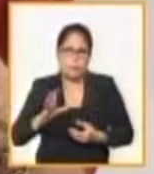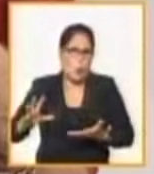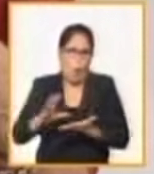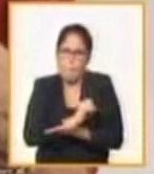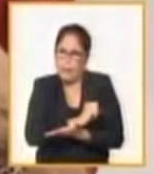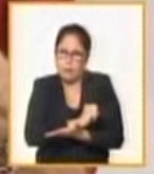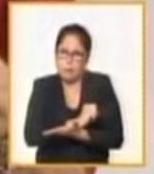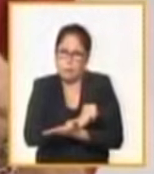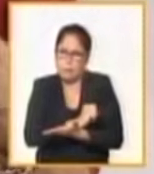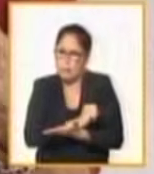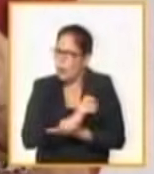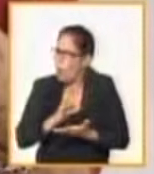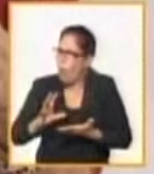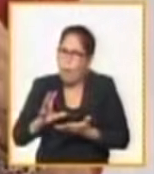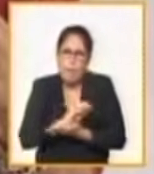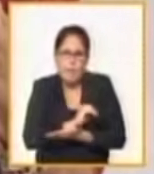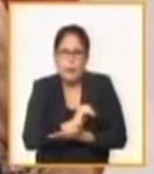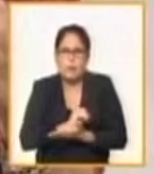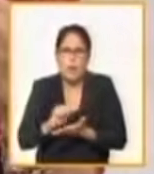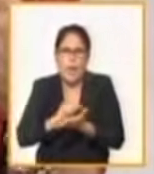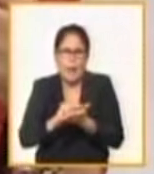Fidel iluminó